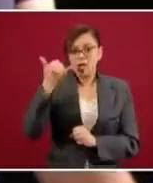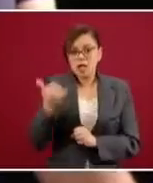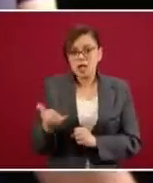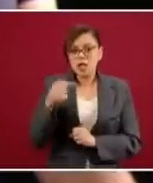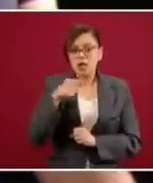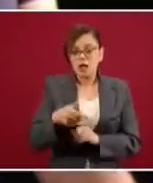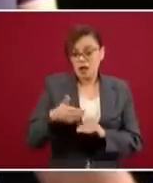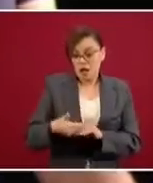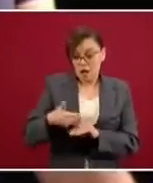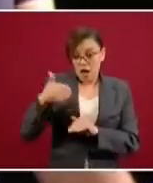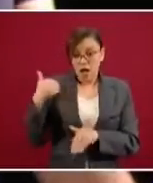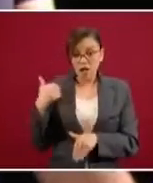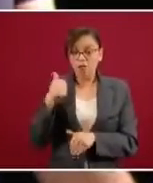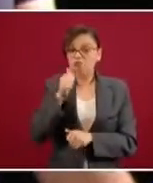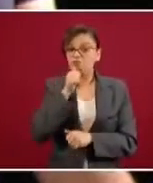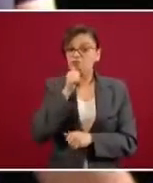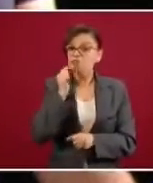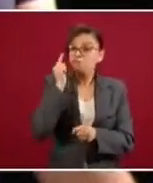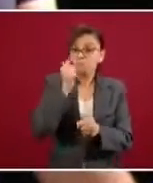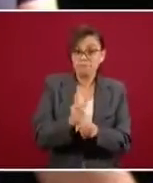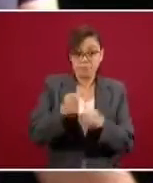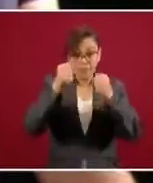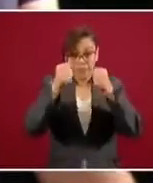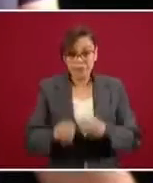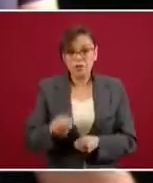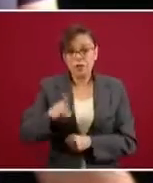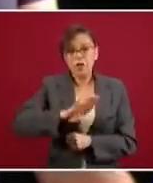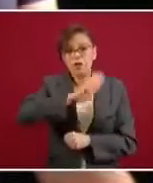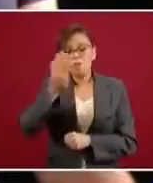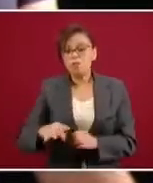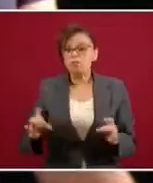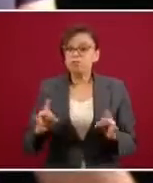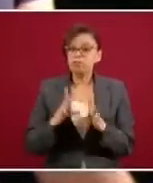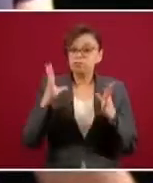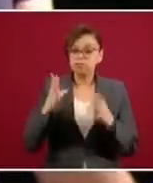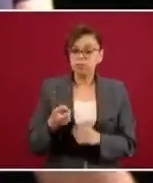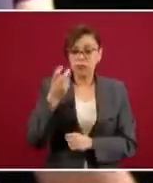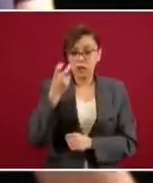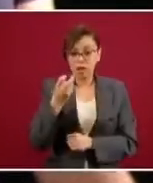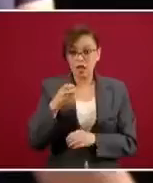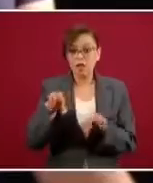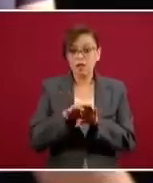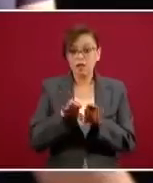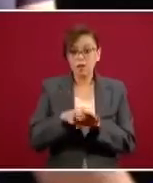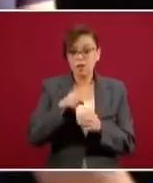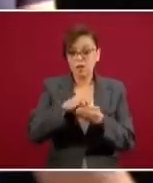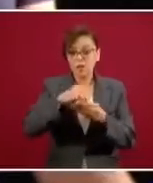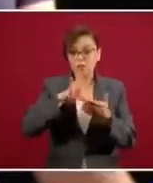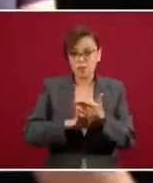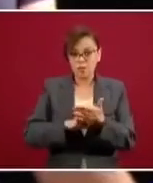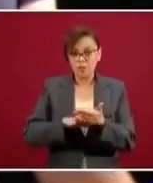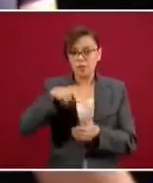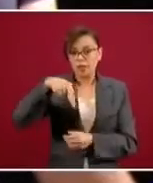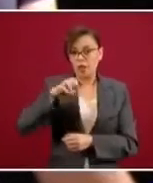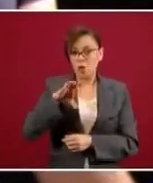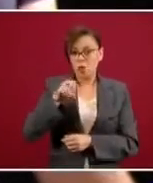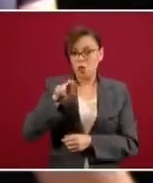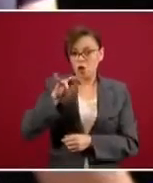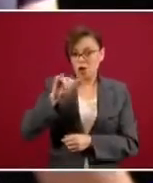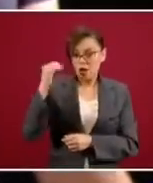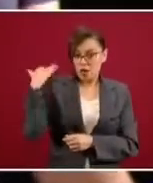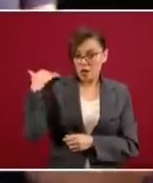se confirme la prueba? ¿Esa acta de defunción sale como una neumonía típica o sale enfermo por